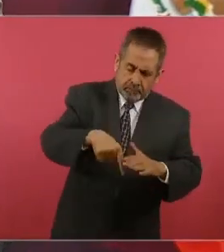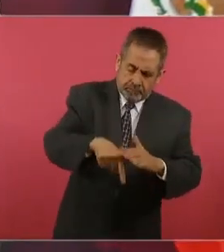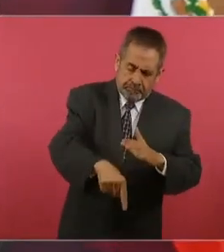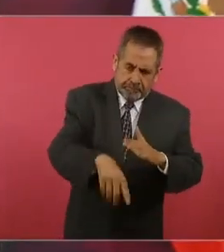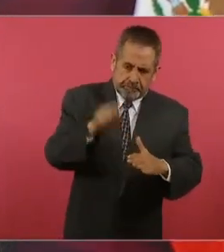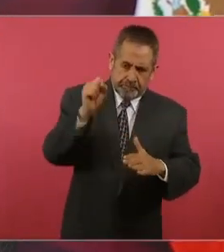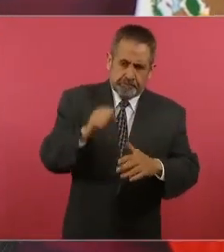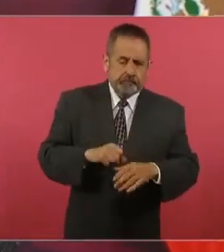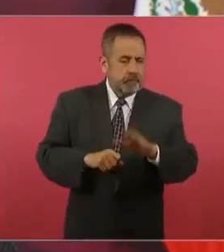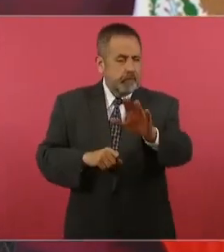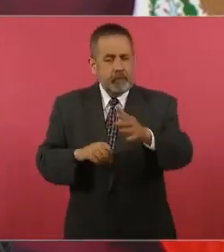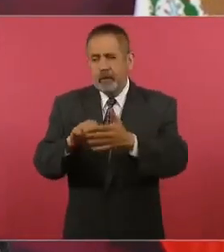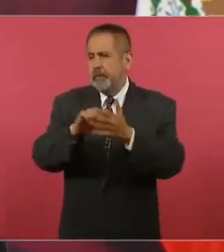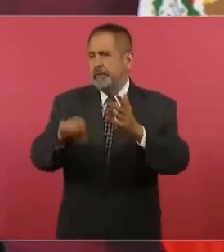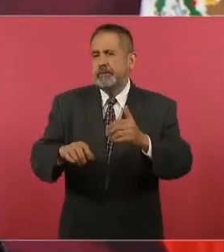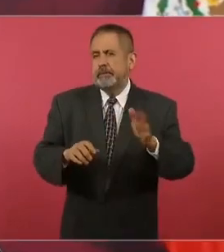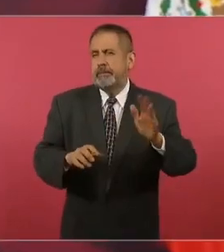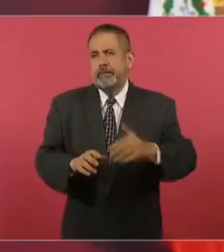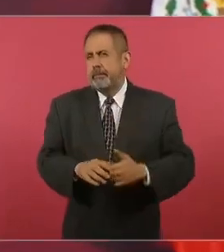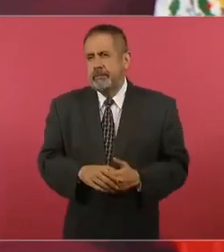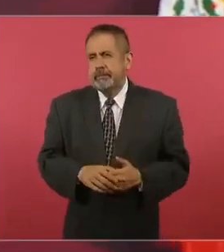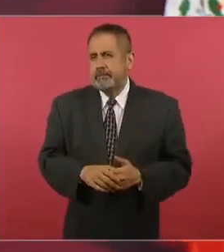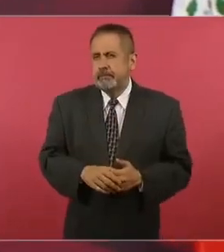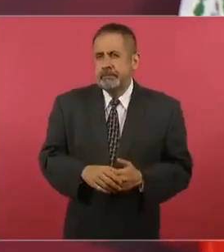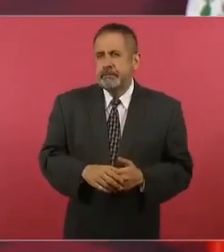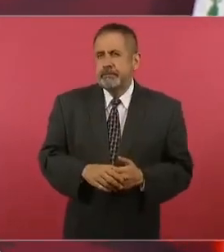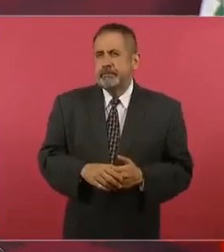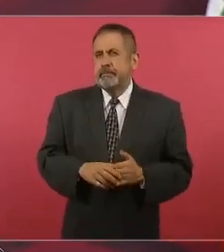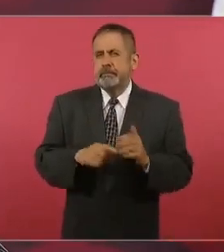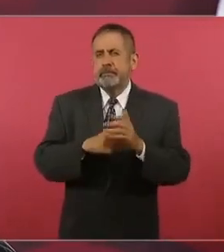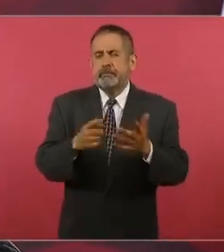habían costos hasta de